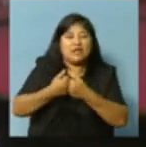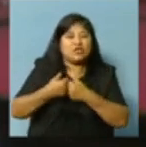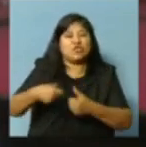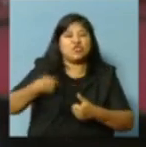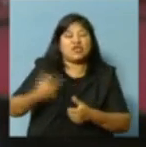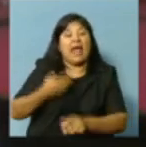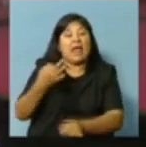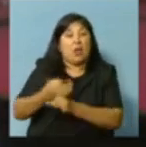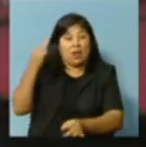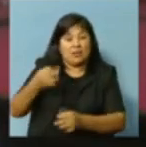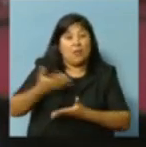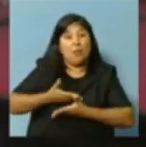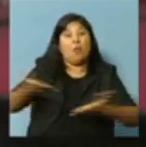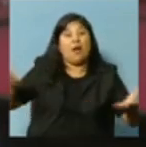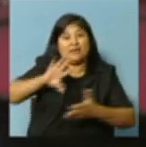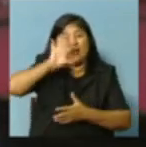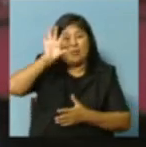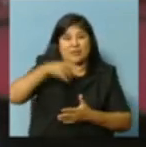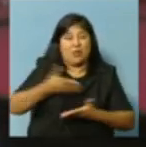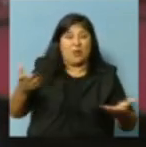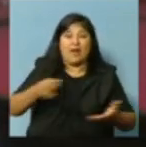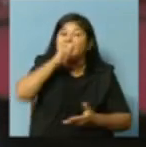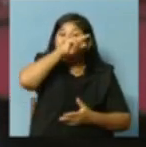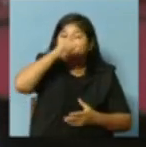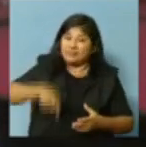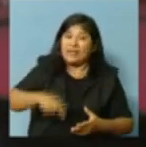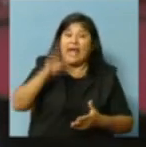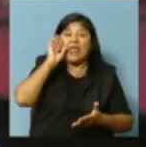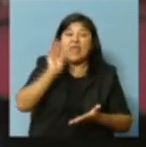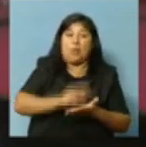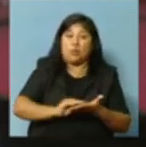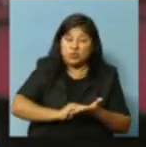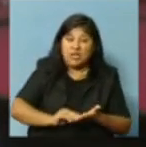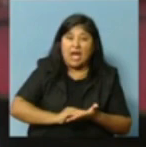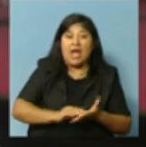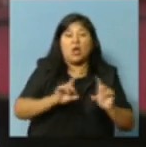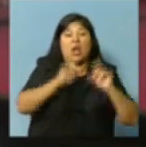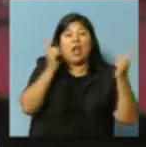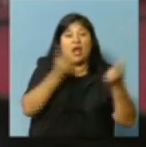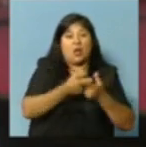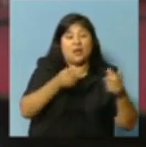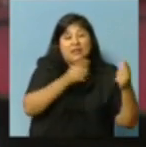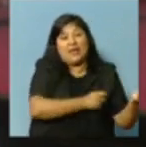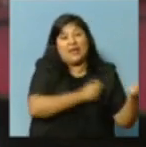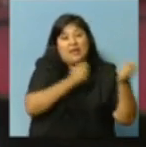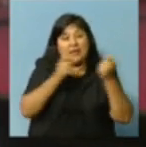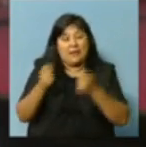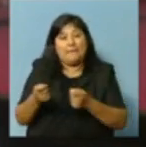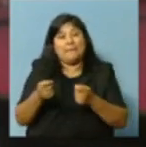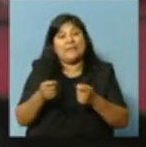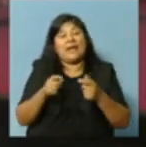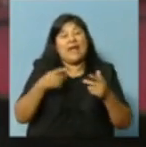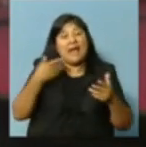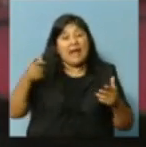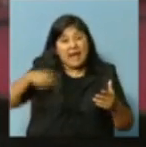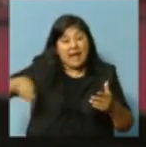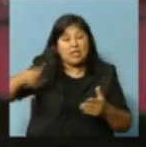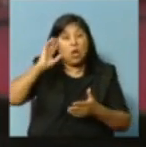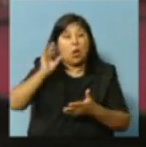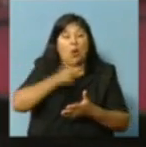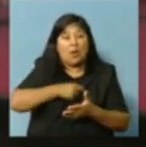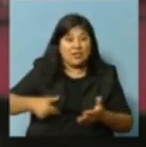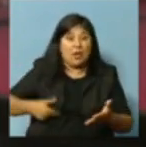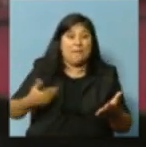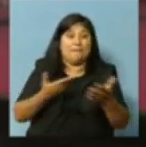por supuesto donde también intervino la legislatura con un crédito que solicitan de 300 millones de dólares